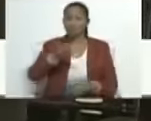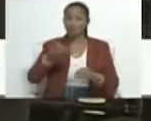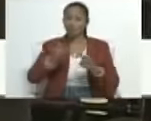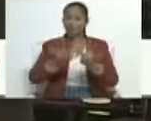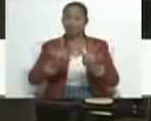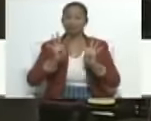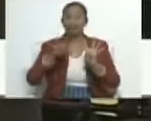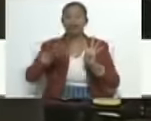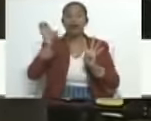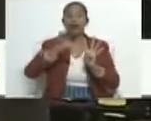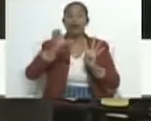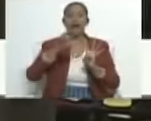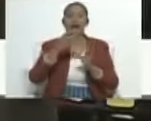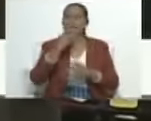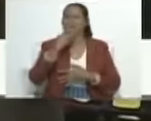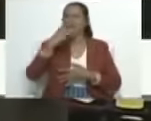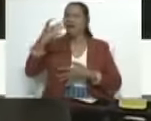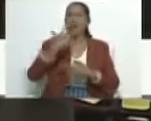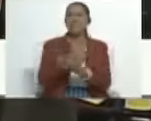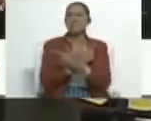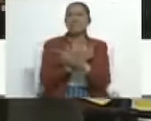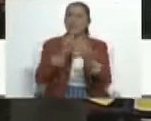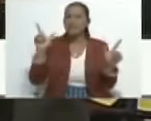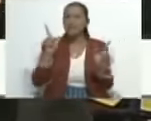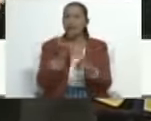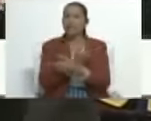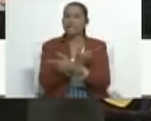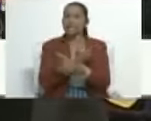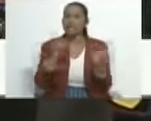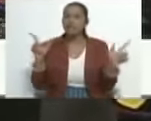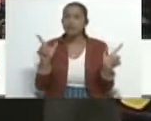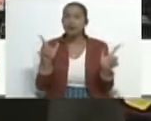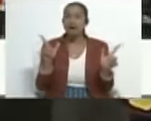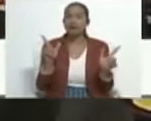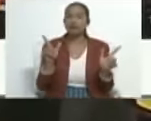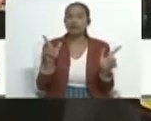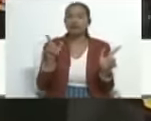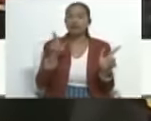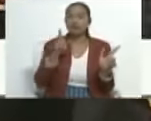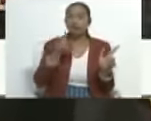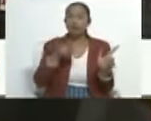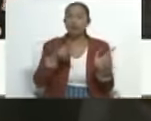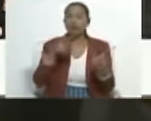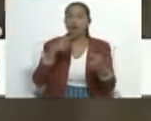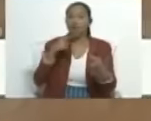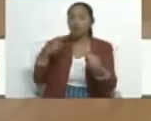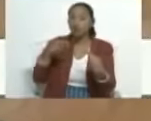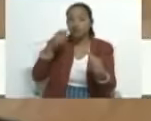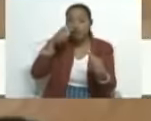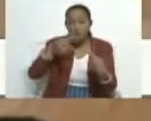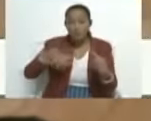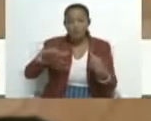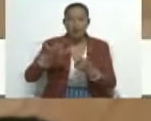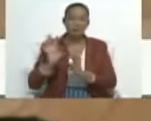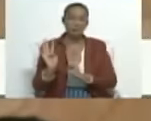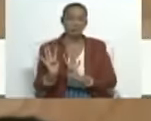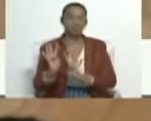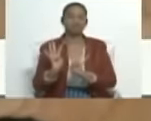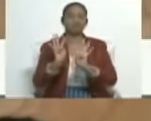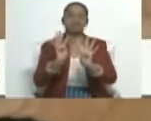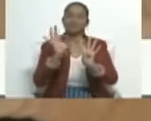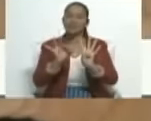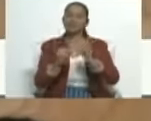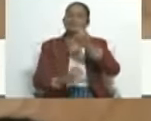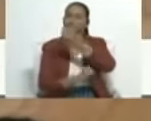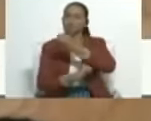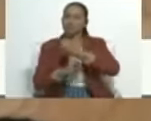Abierto, donde la consulta al pueblo se convirtió en la base sólida